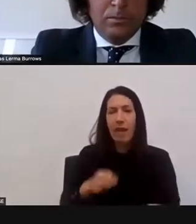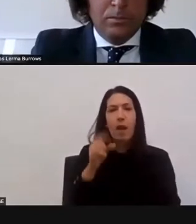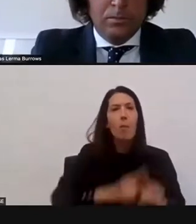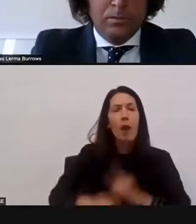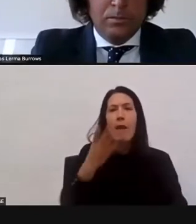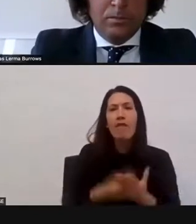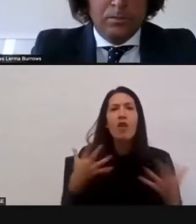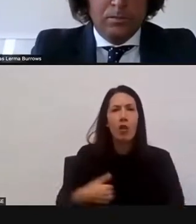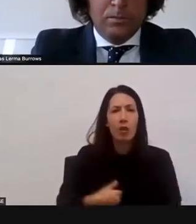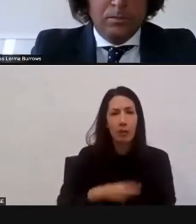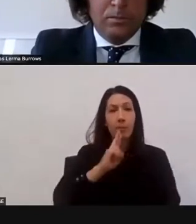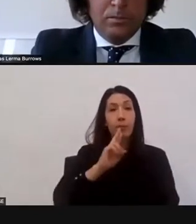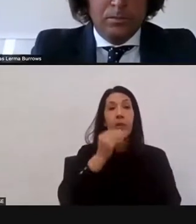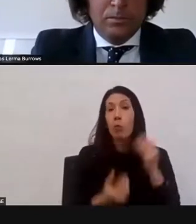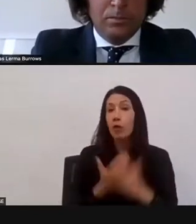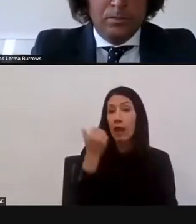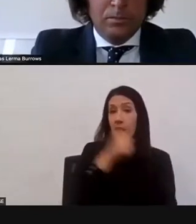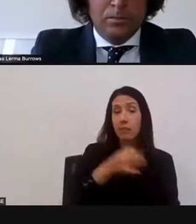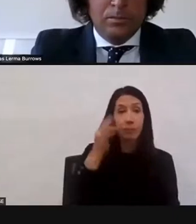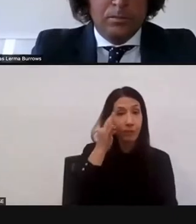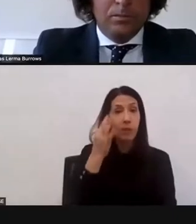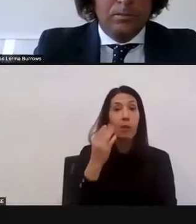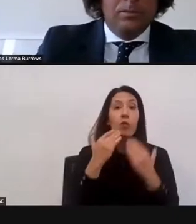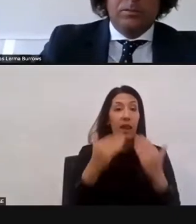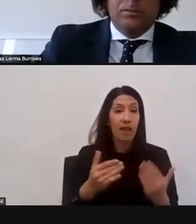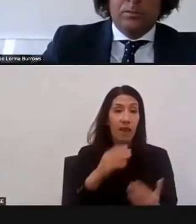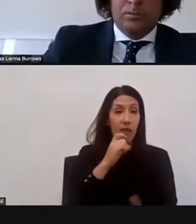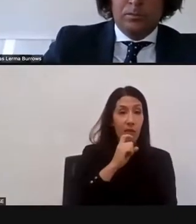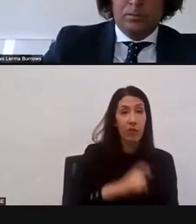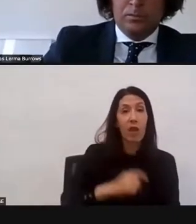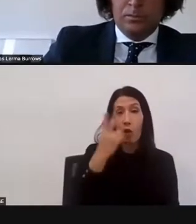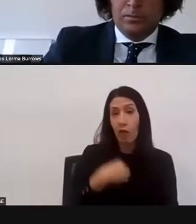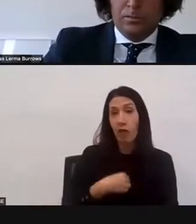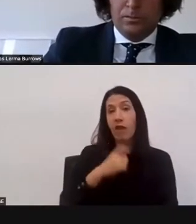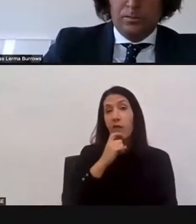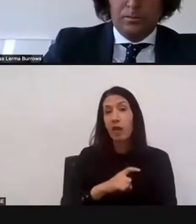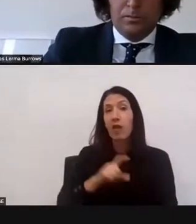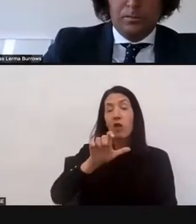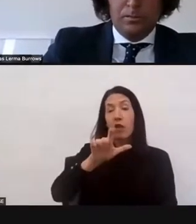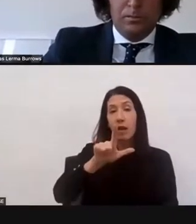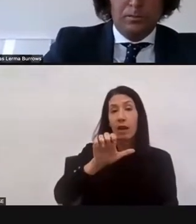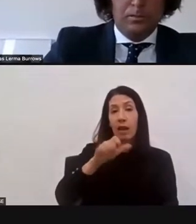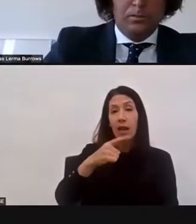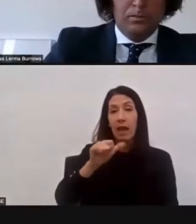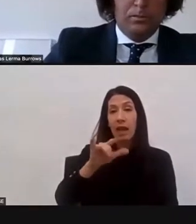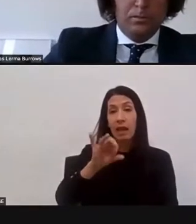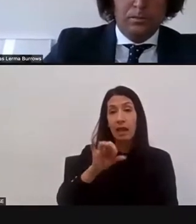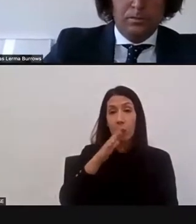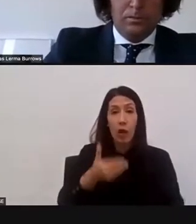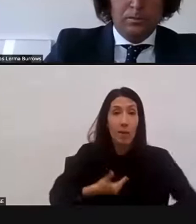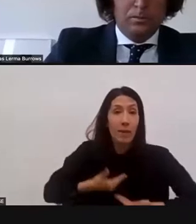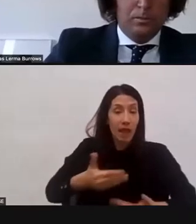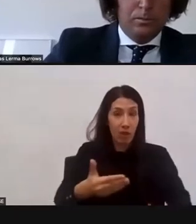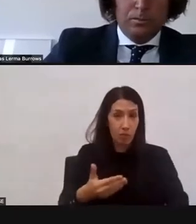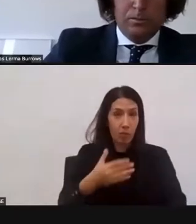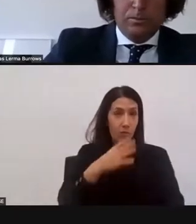Buenos días a todas y todos. Muchísimas gracias a la Fundación 11 y a la Fundación Legalitas por esta invitación, por haber tenido